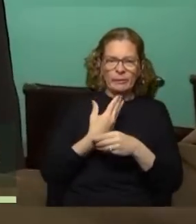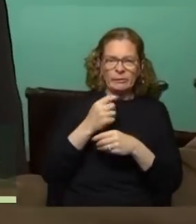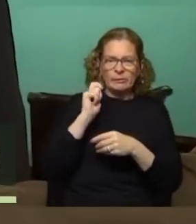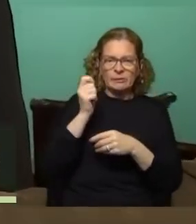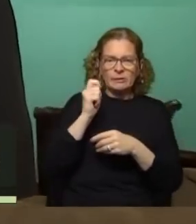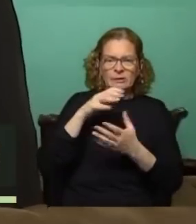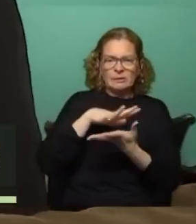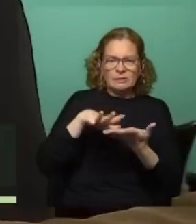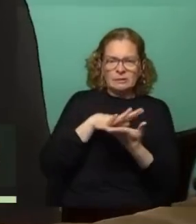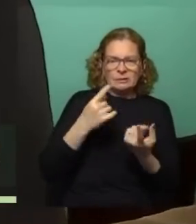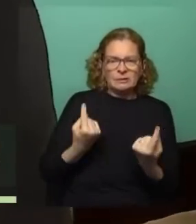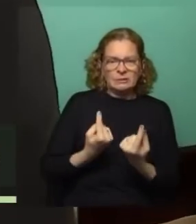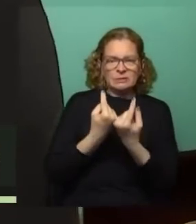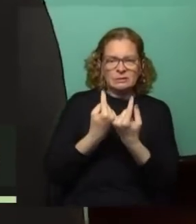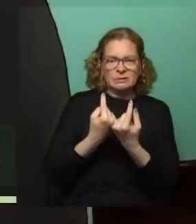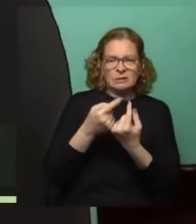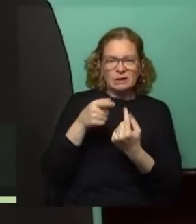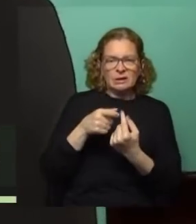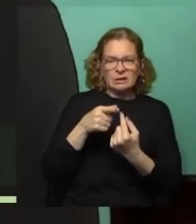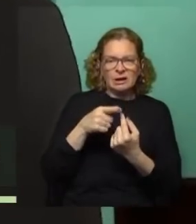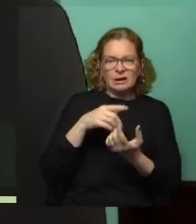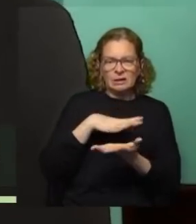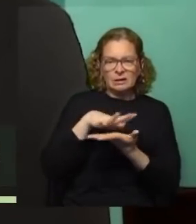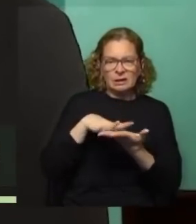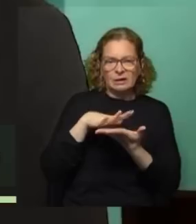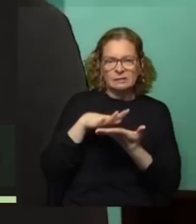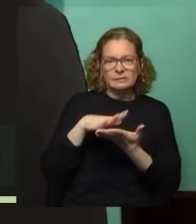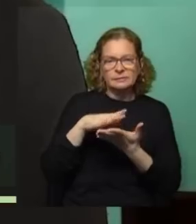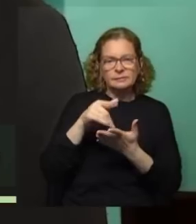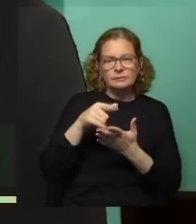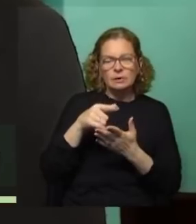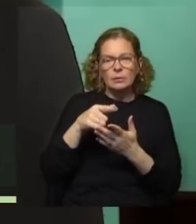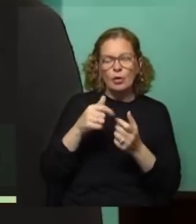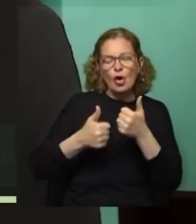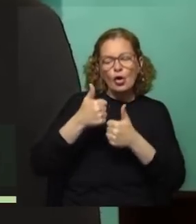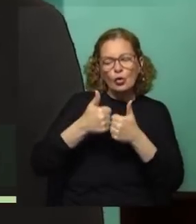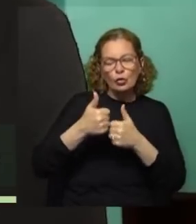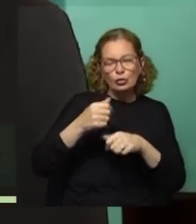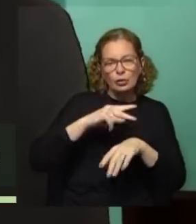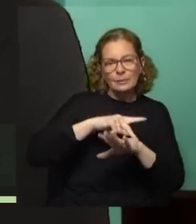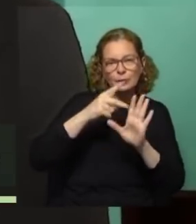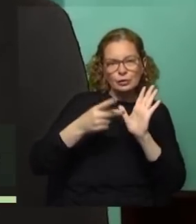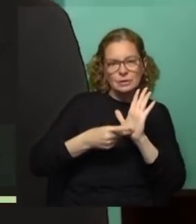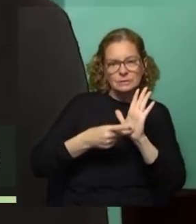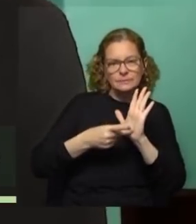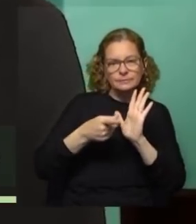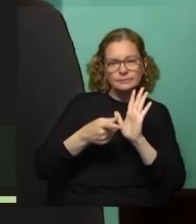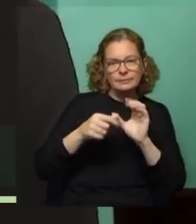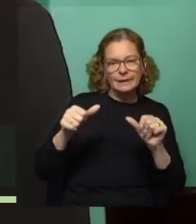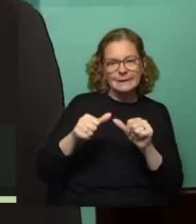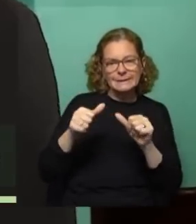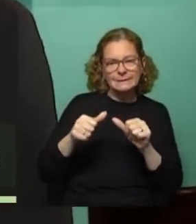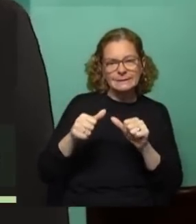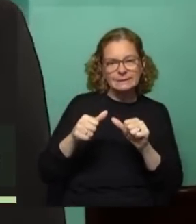lo público de los lugares de encuentro y este el balcón del Cerro es a través de un concurso ante proyectos de la realización